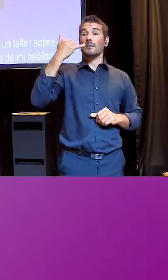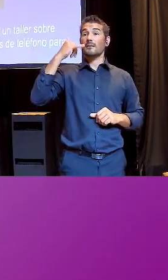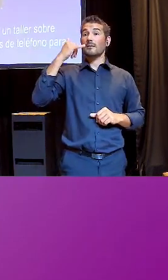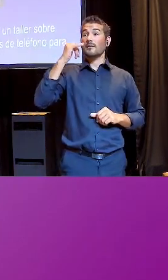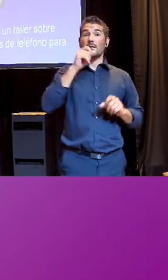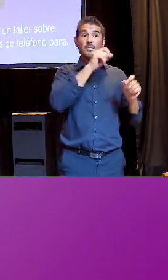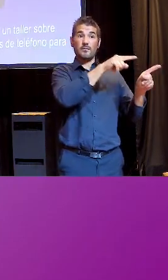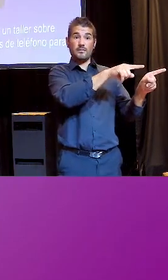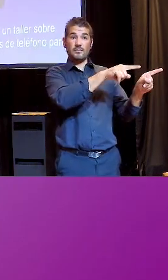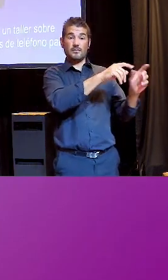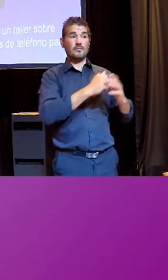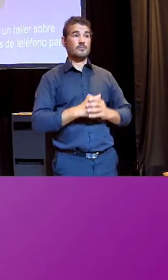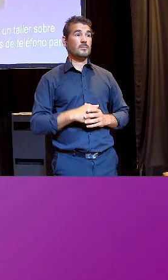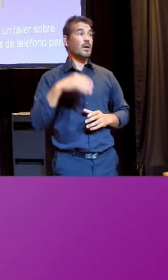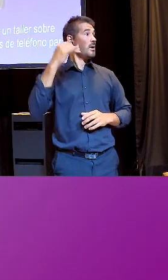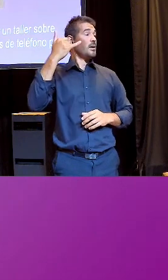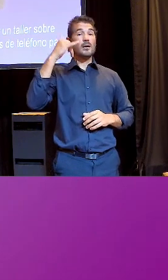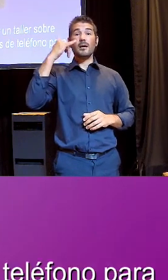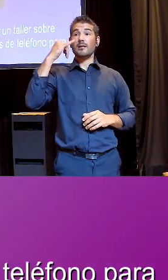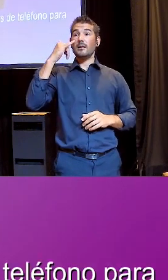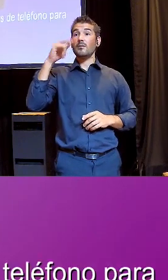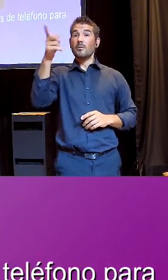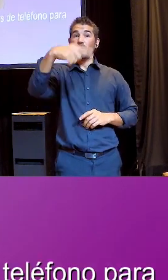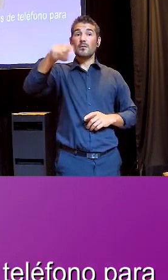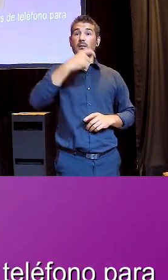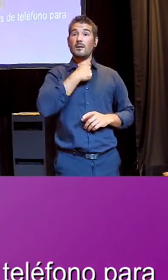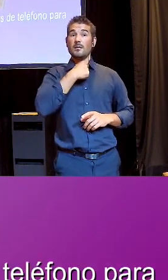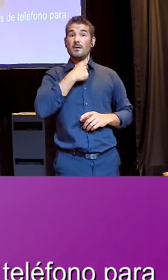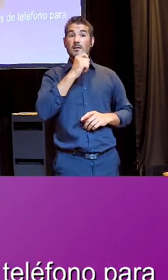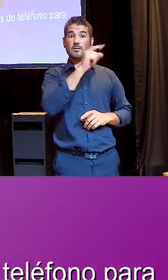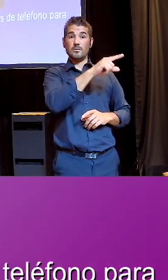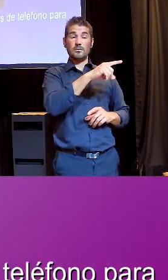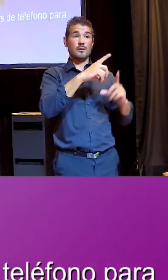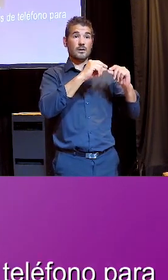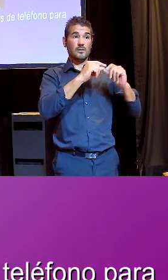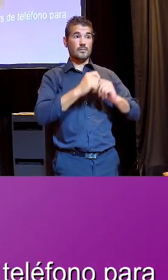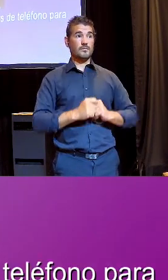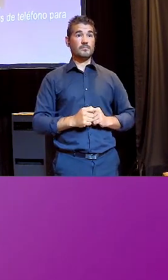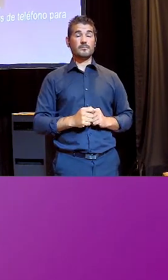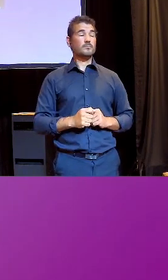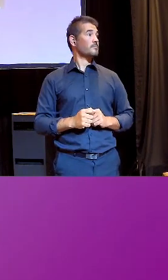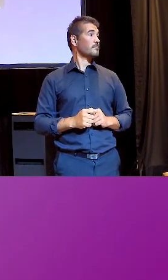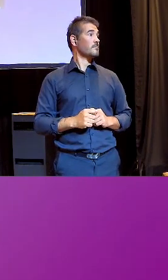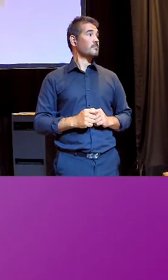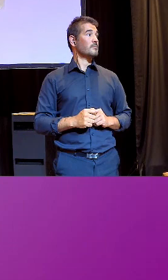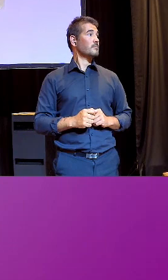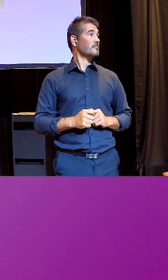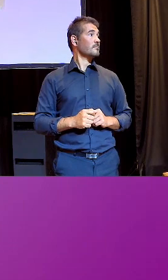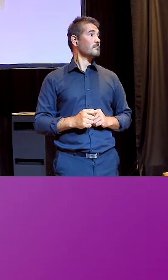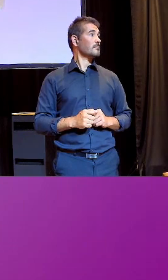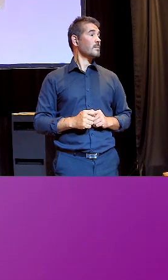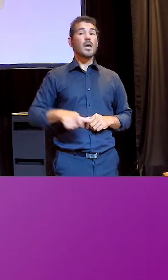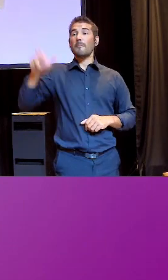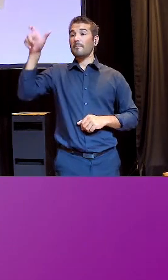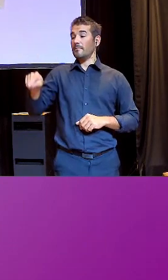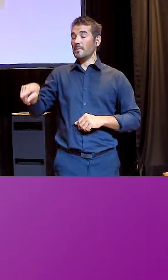grupo. Sí, claro. Anoten el teléfono los papás que quieran. Es para niños hasta 6 años sin lenguaje. Sí, el TEM, con diagnóstico de autismo, a